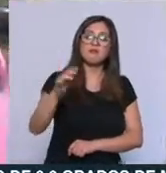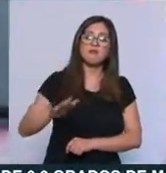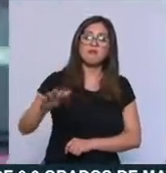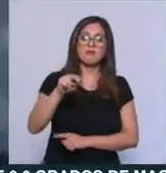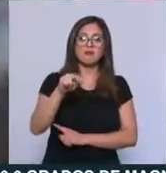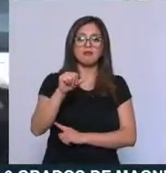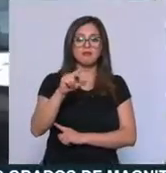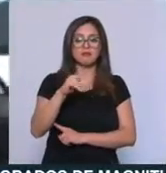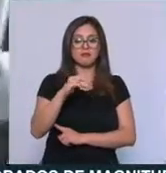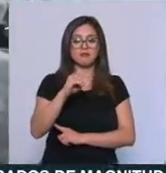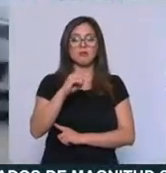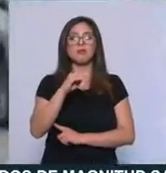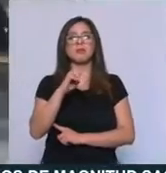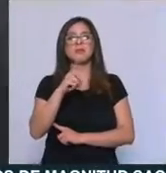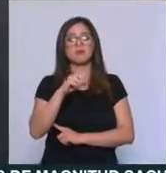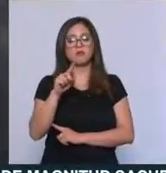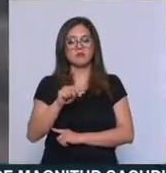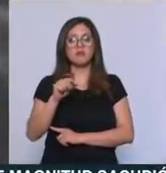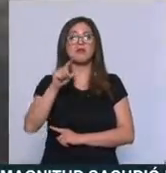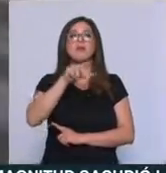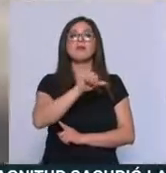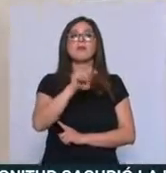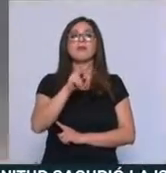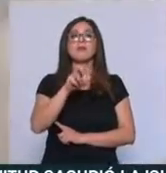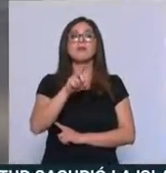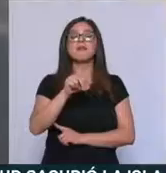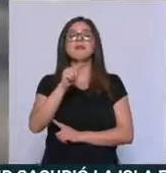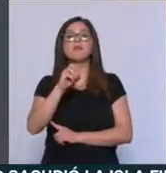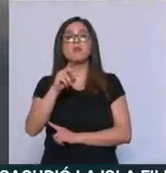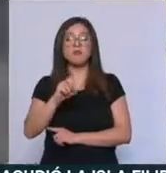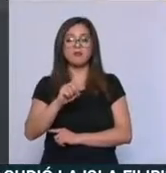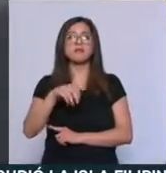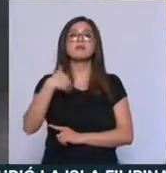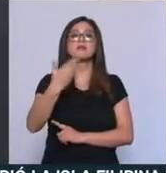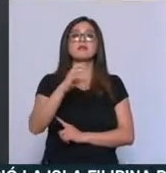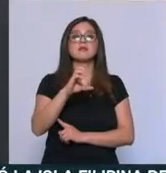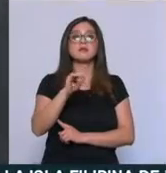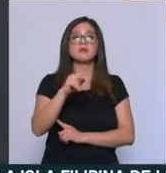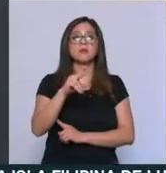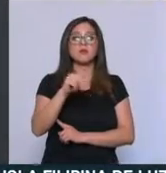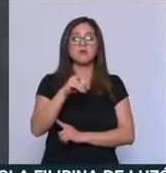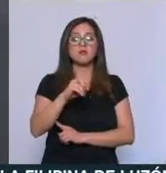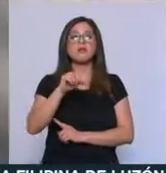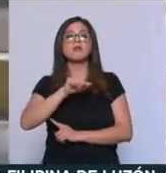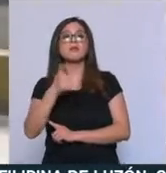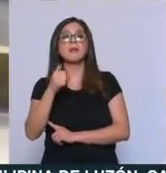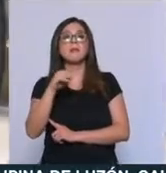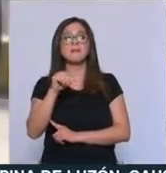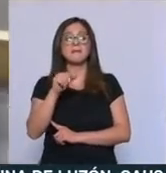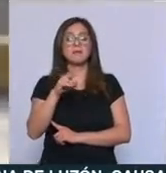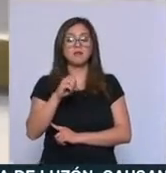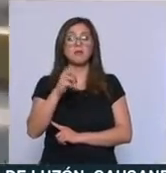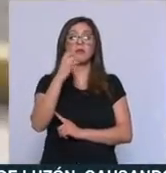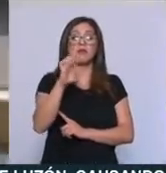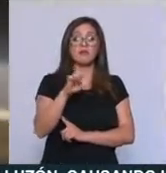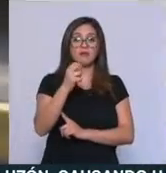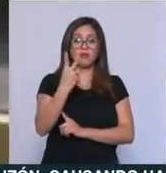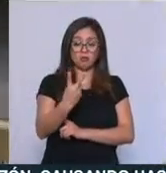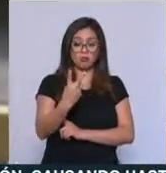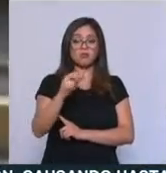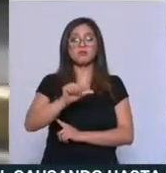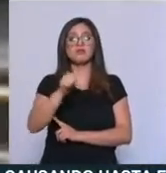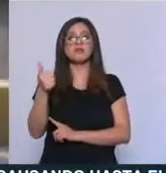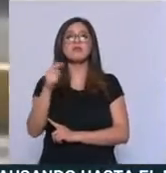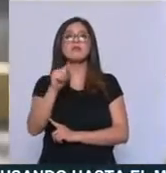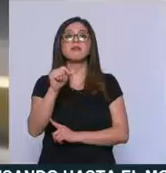de Narciso Mendoza, Avenida de las Torres, Circunvalación y Marcelino Buendía. Eje 2 Norte de Taxímetros